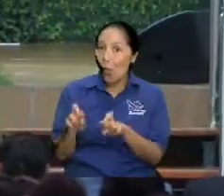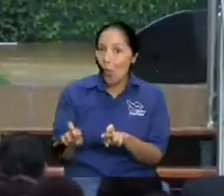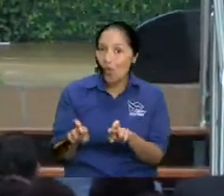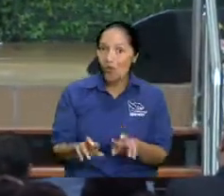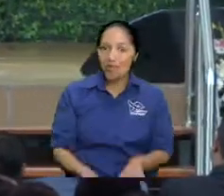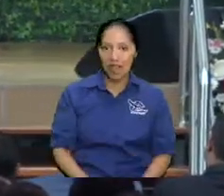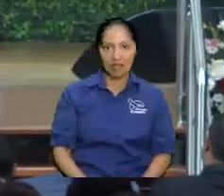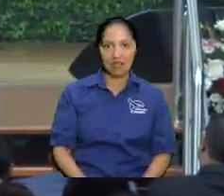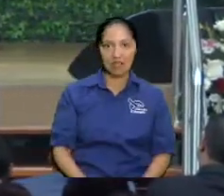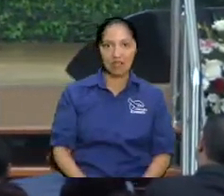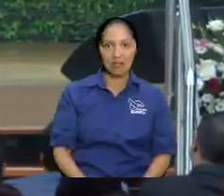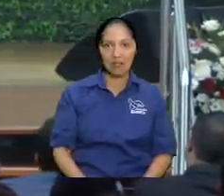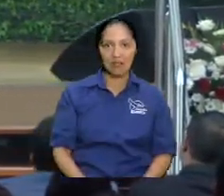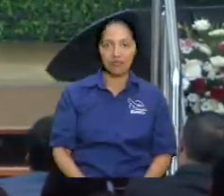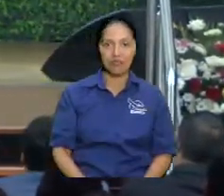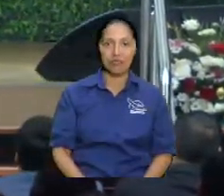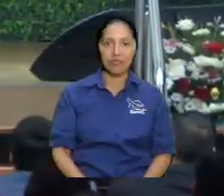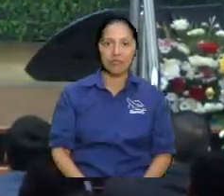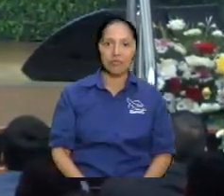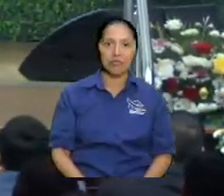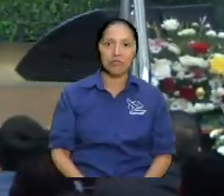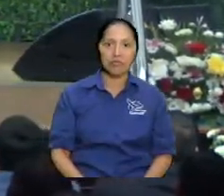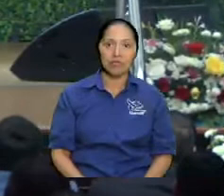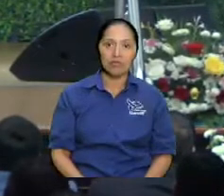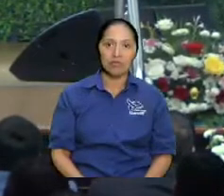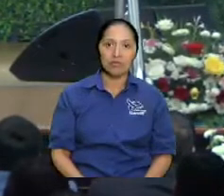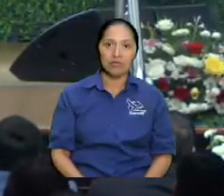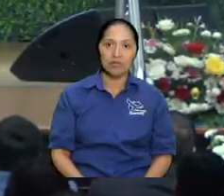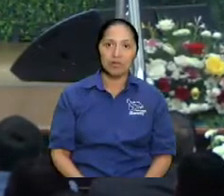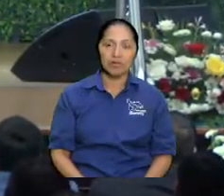nos oponemos a eso con todas las fuerzas de nuestro corazón.